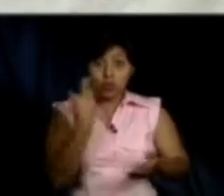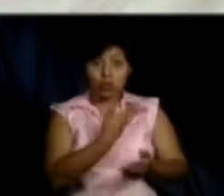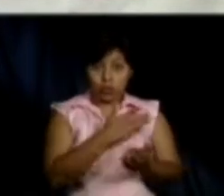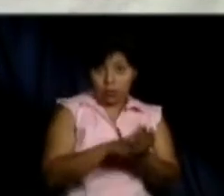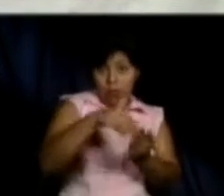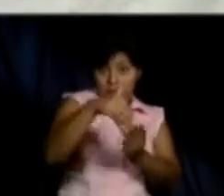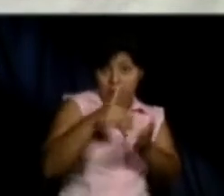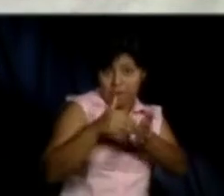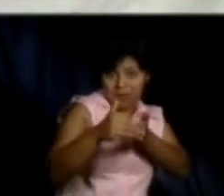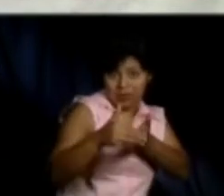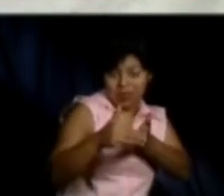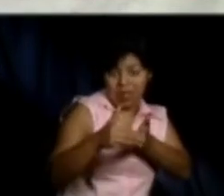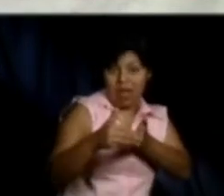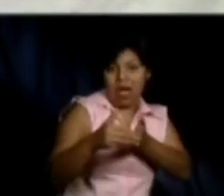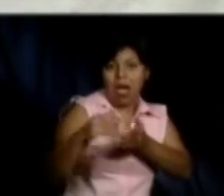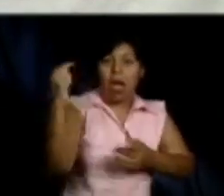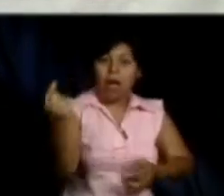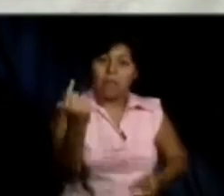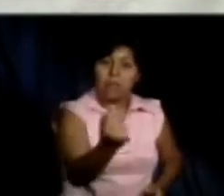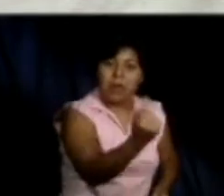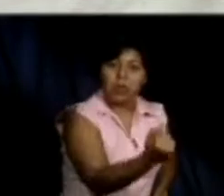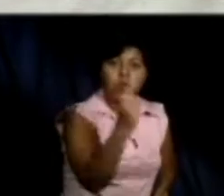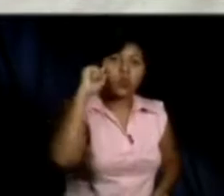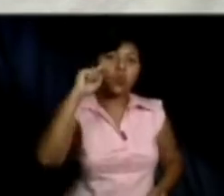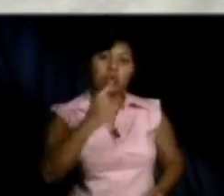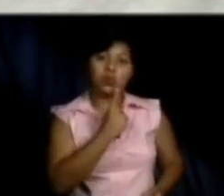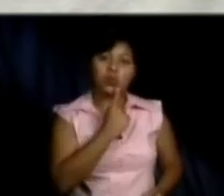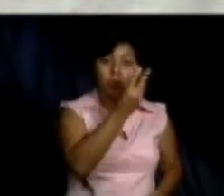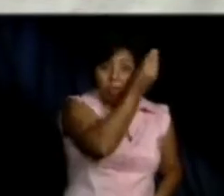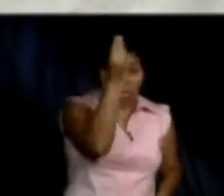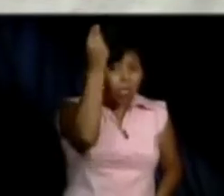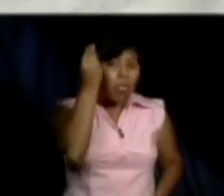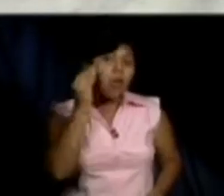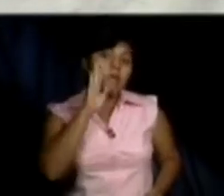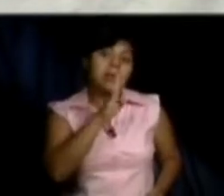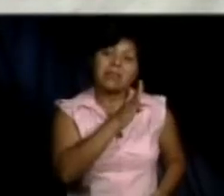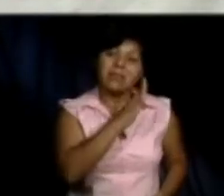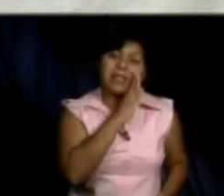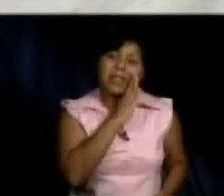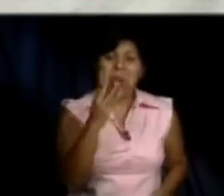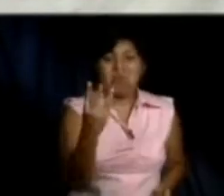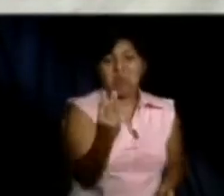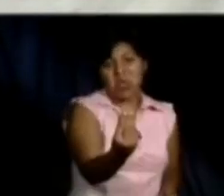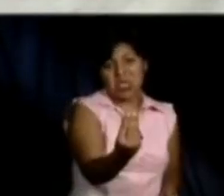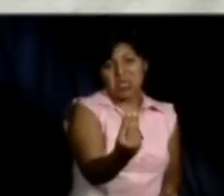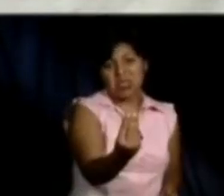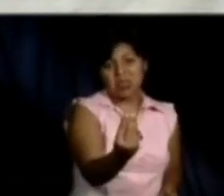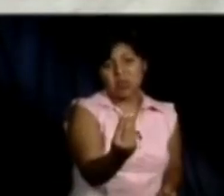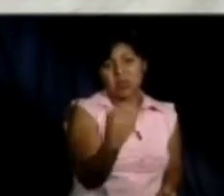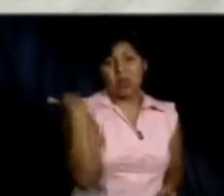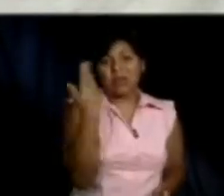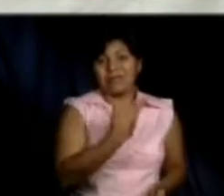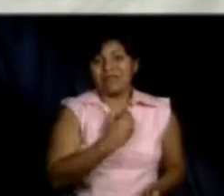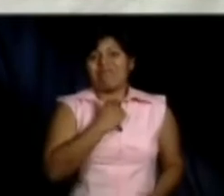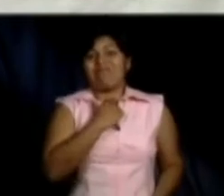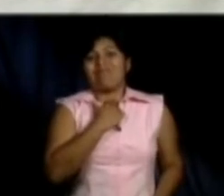cuando se comenzó el programa, muy poca gente, quizás y durante toda la historia muy poca gente ha tenido el título